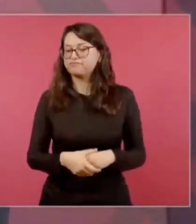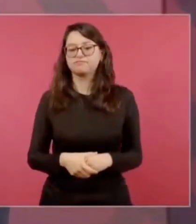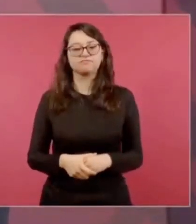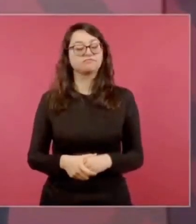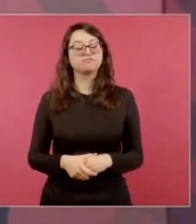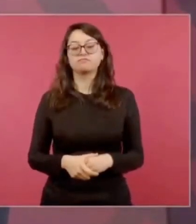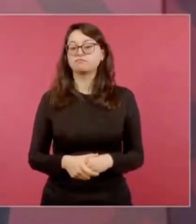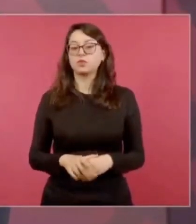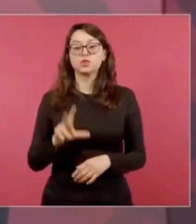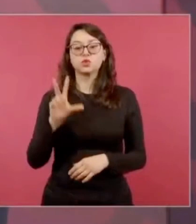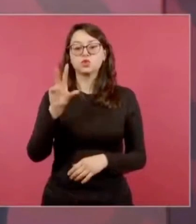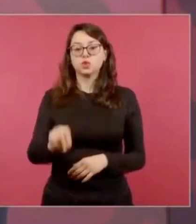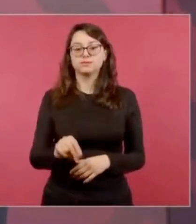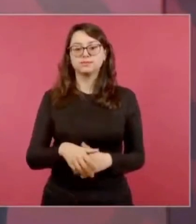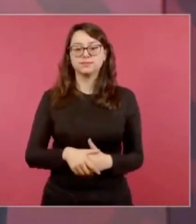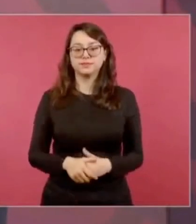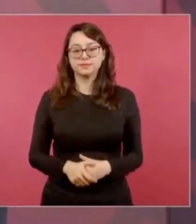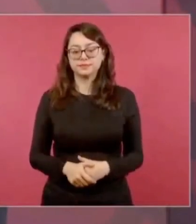es otra